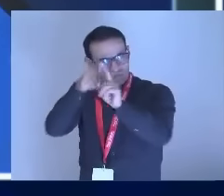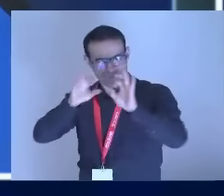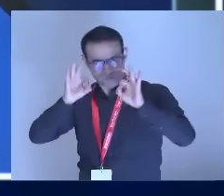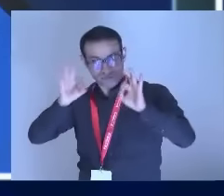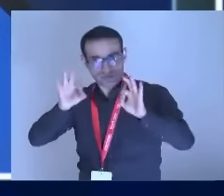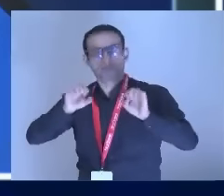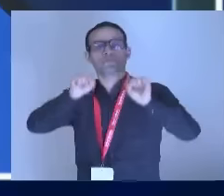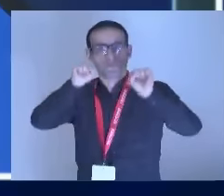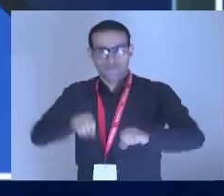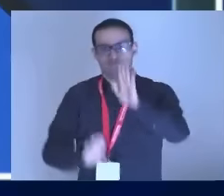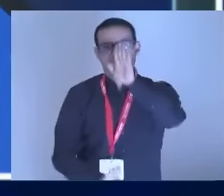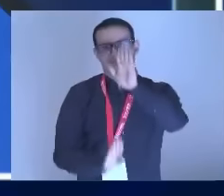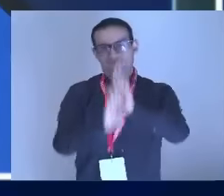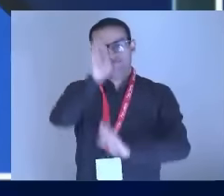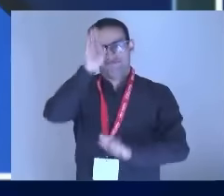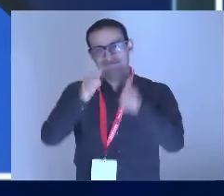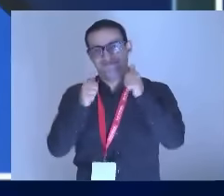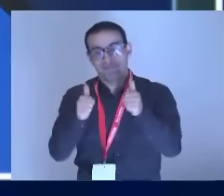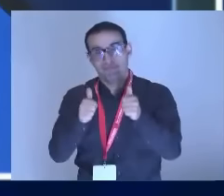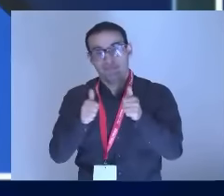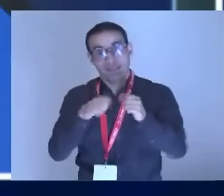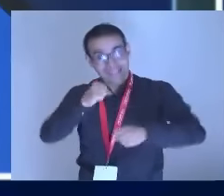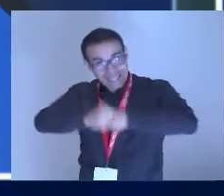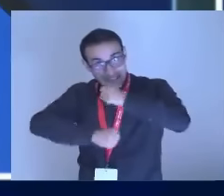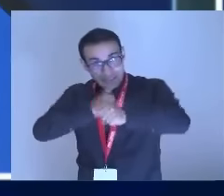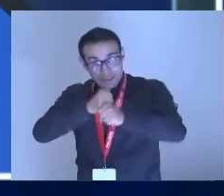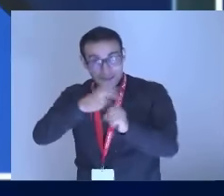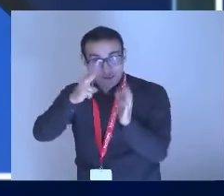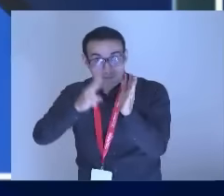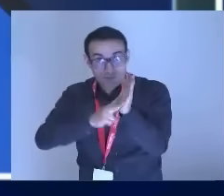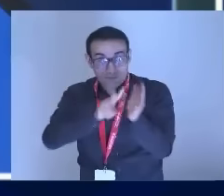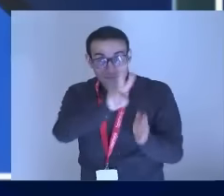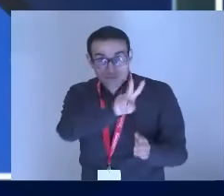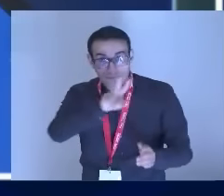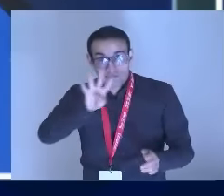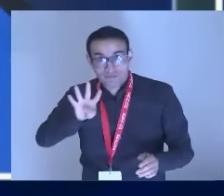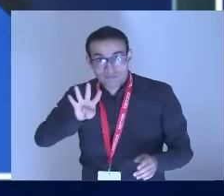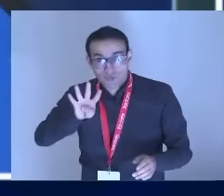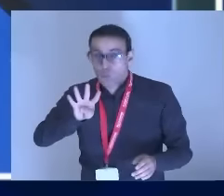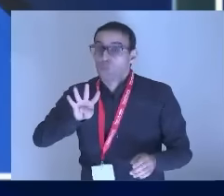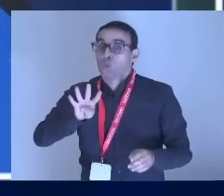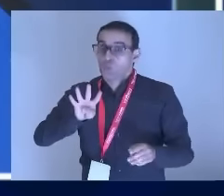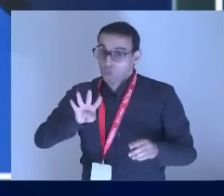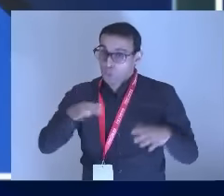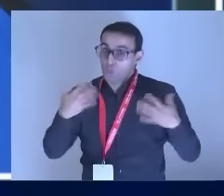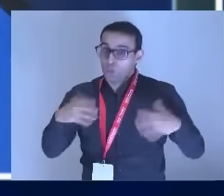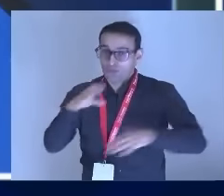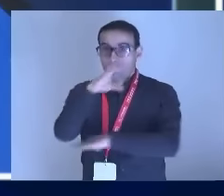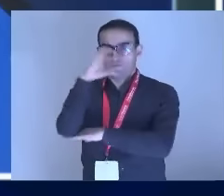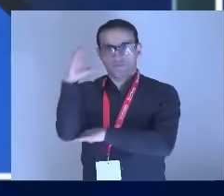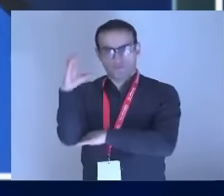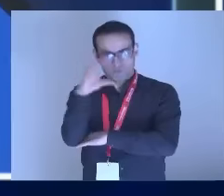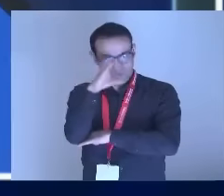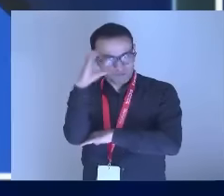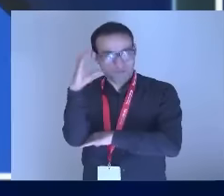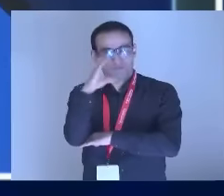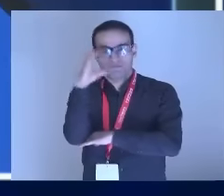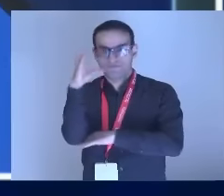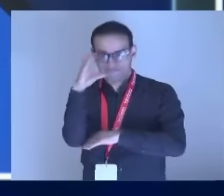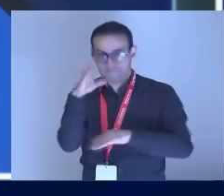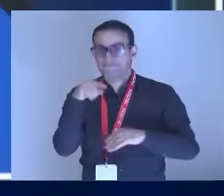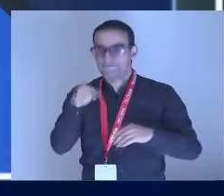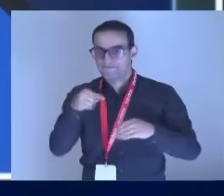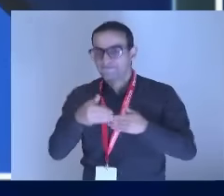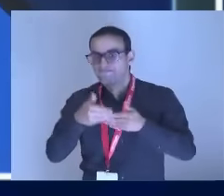certezas el 2024 es un año de grandes retos para Colombia en materia política